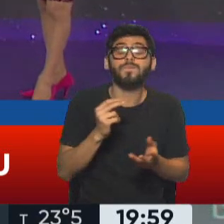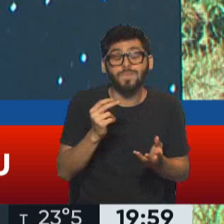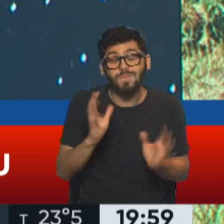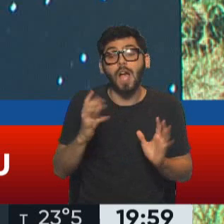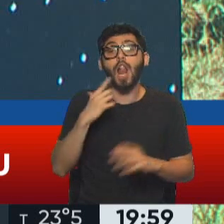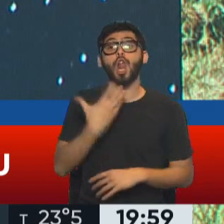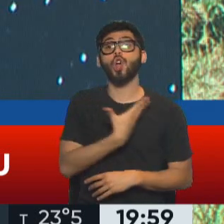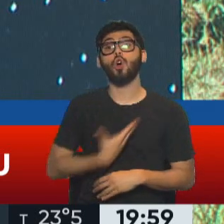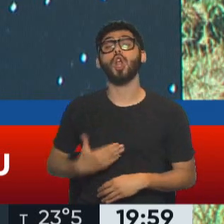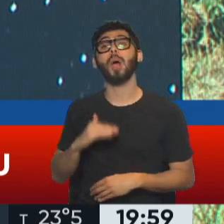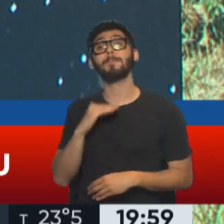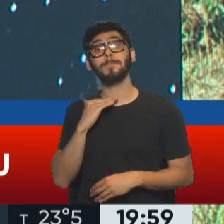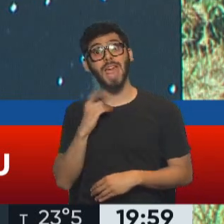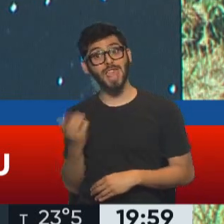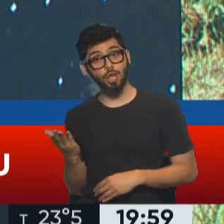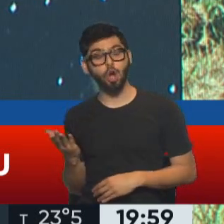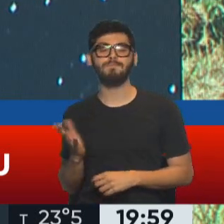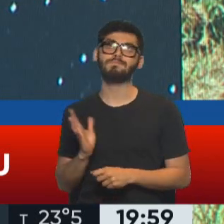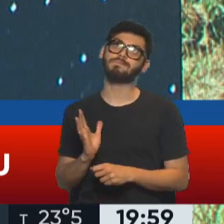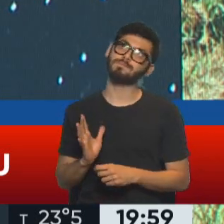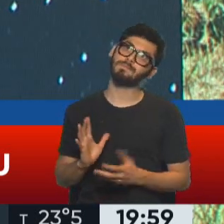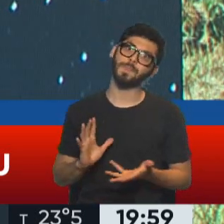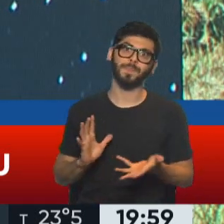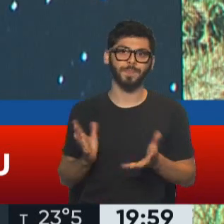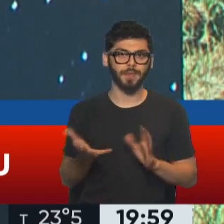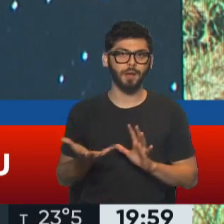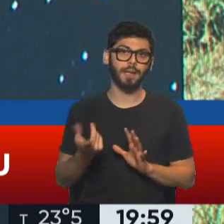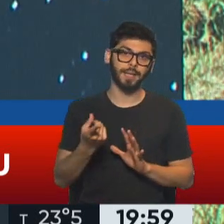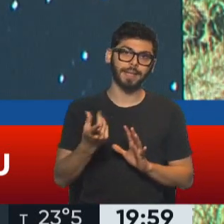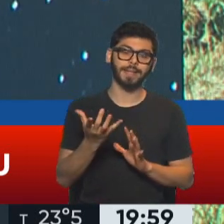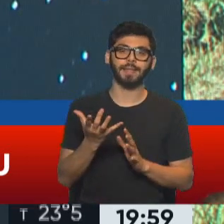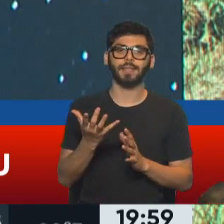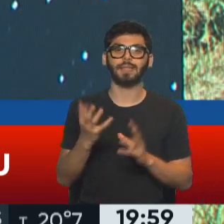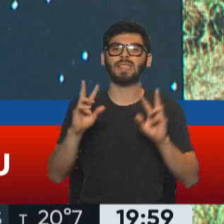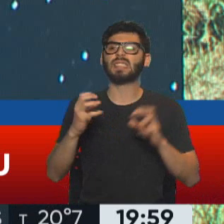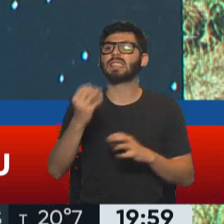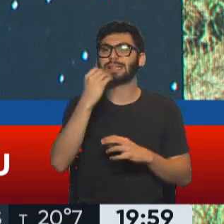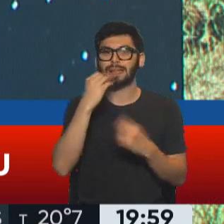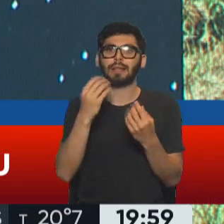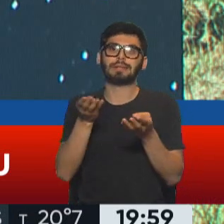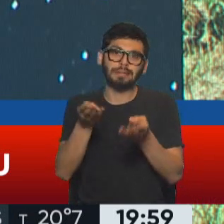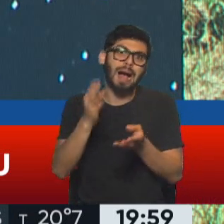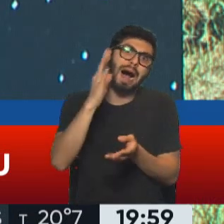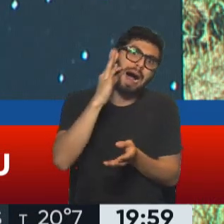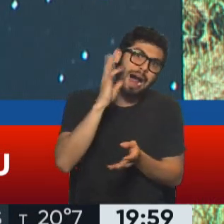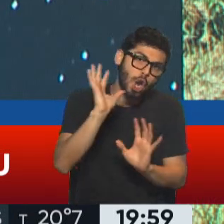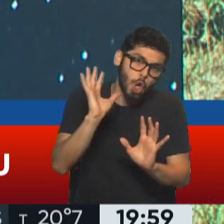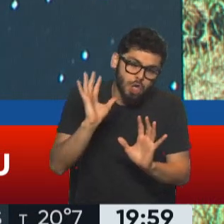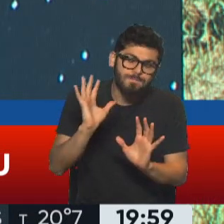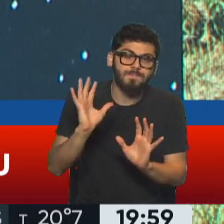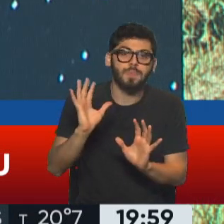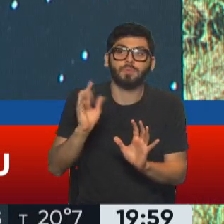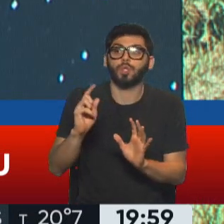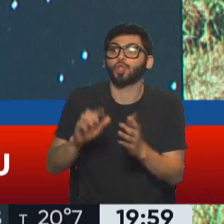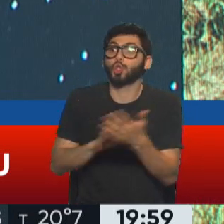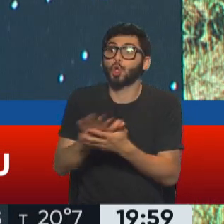mexicano es un poco más, a ver, les da algún tipo de respuesta, sobre todo en materia de alimentación, de alimentos, etcétera. No es la